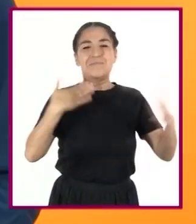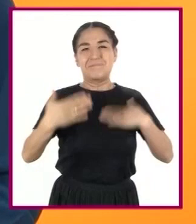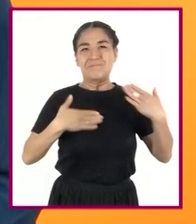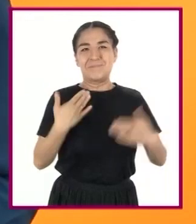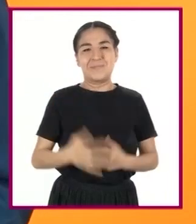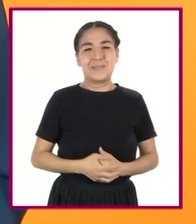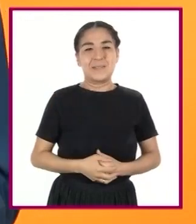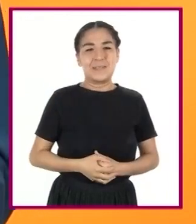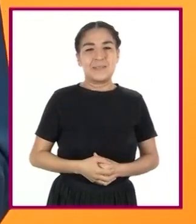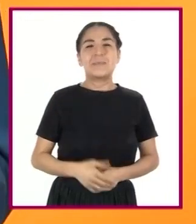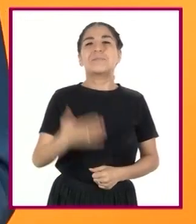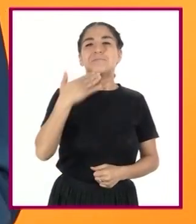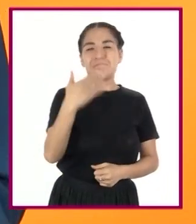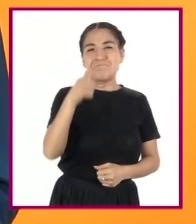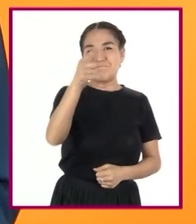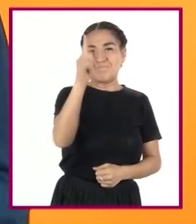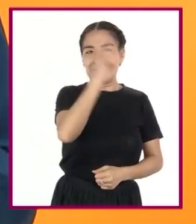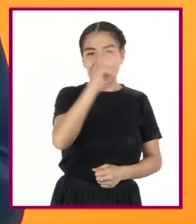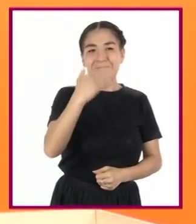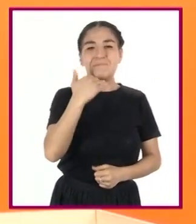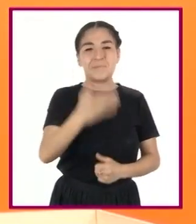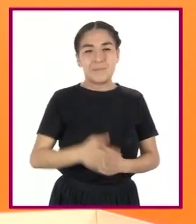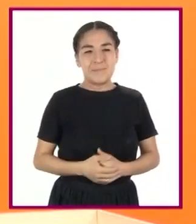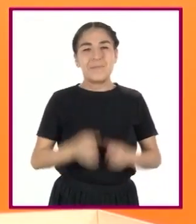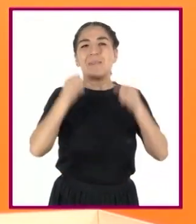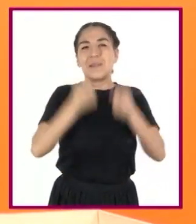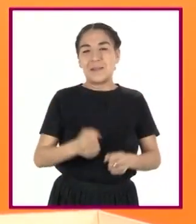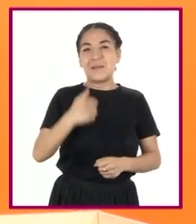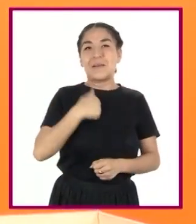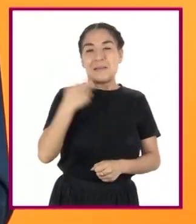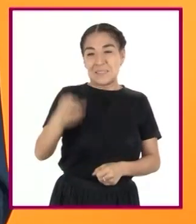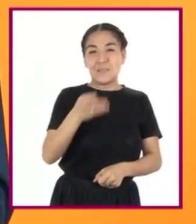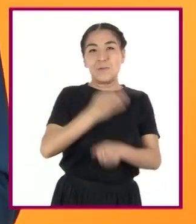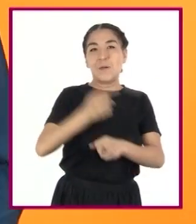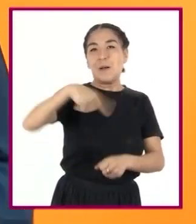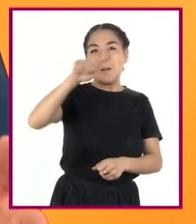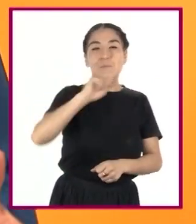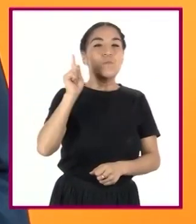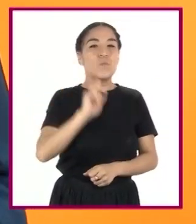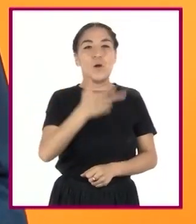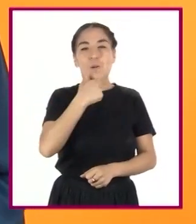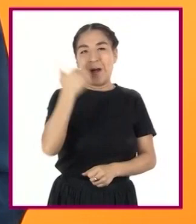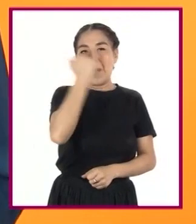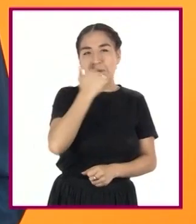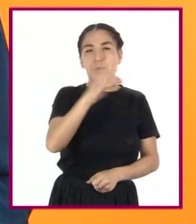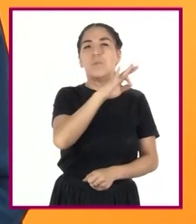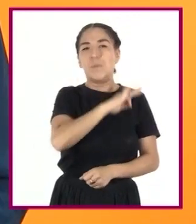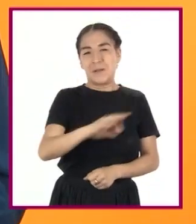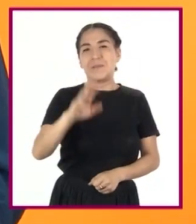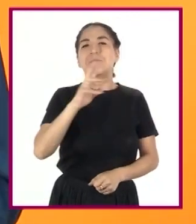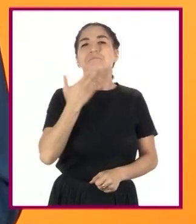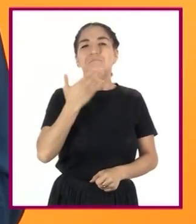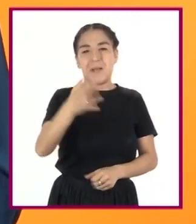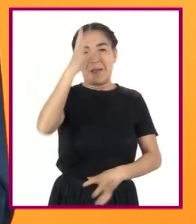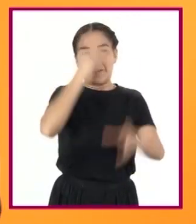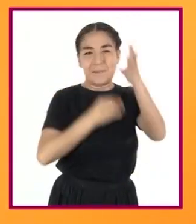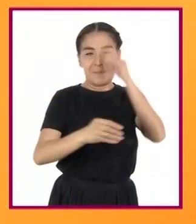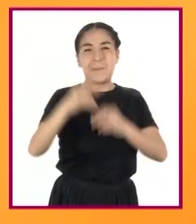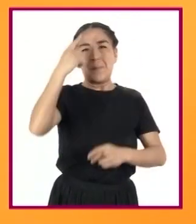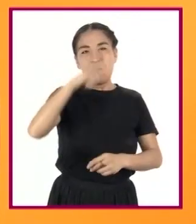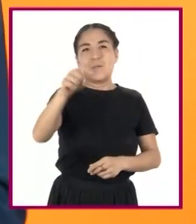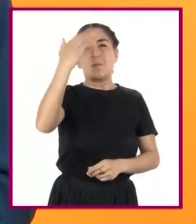divertirán. Excelente recomendación. Estoy seguro de que las y los alumnos podrán llevar a cabo lo aprendido y mejorar